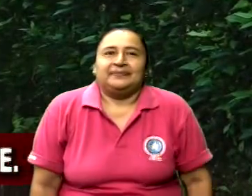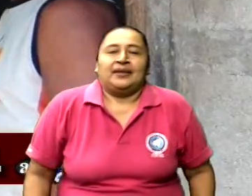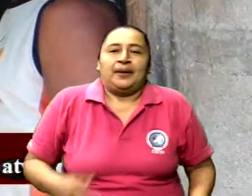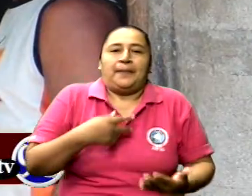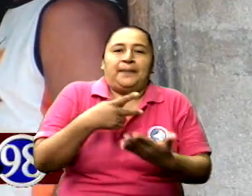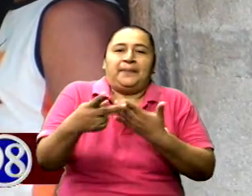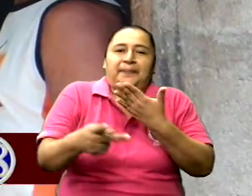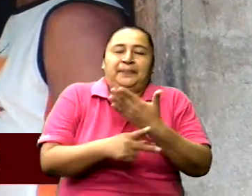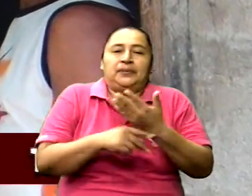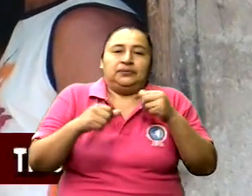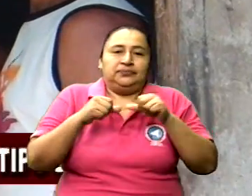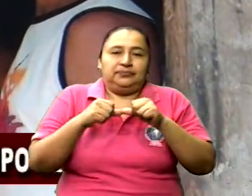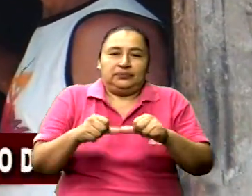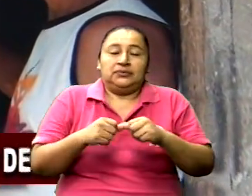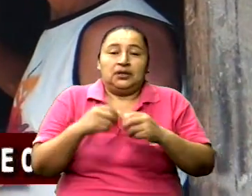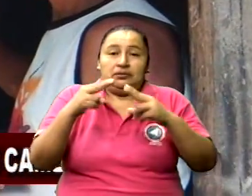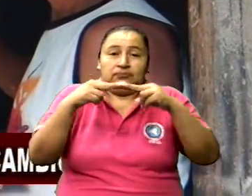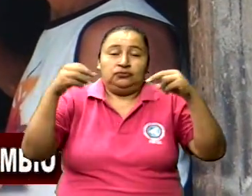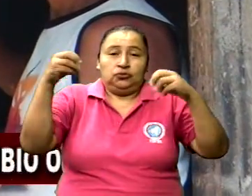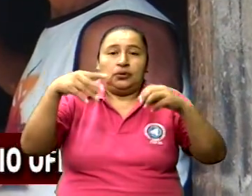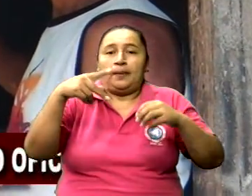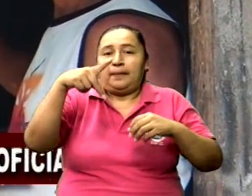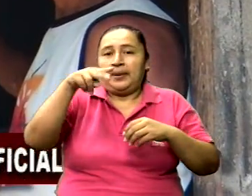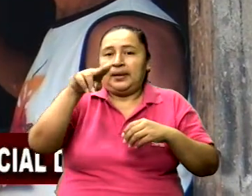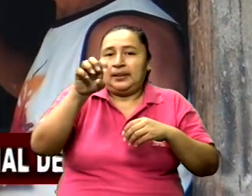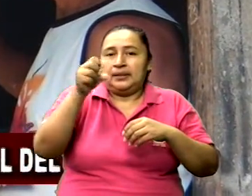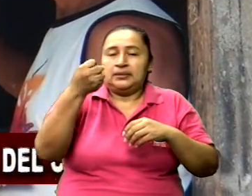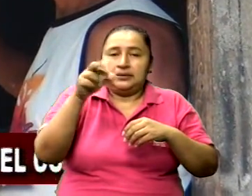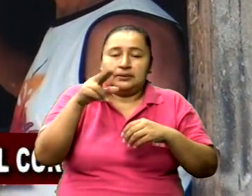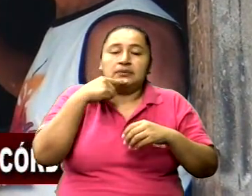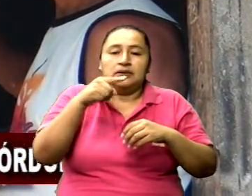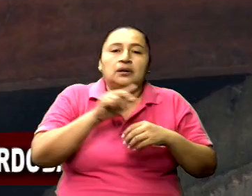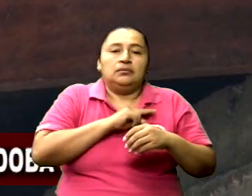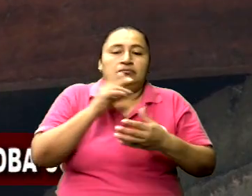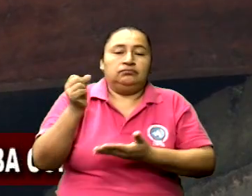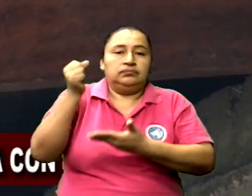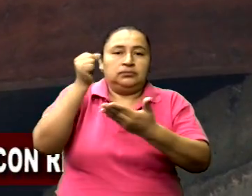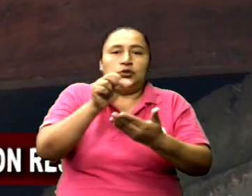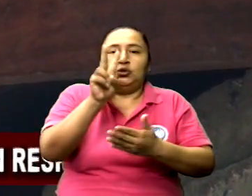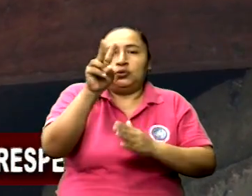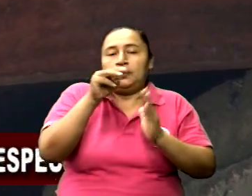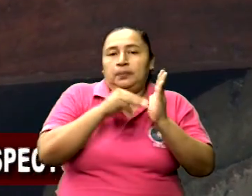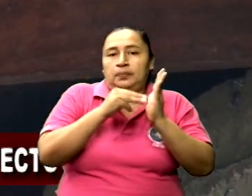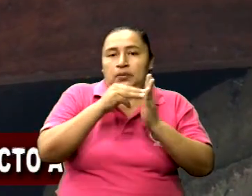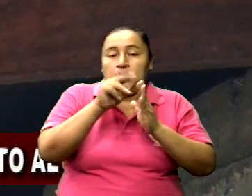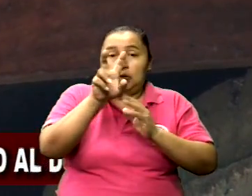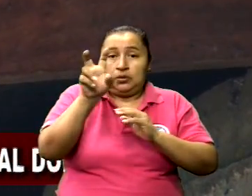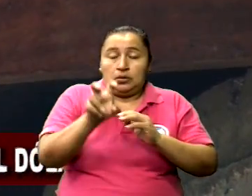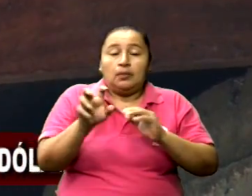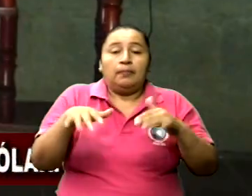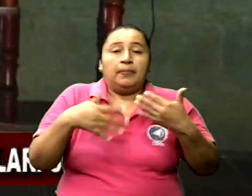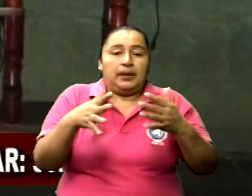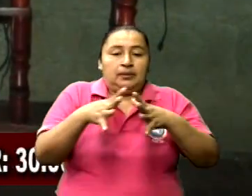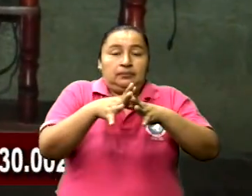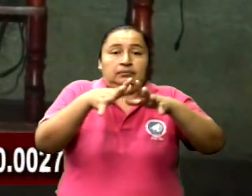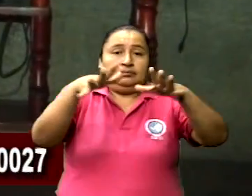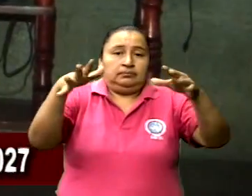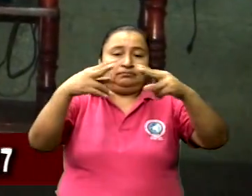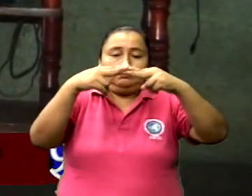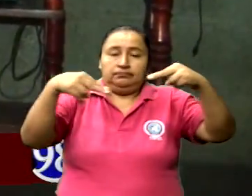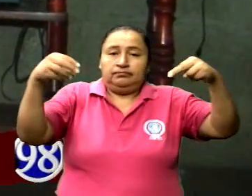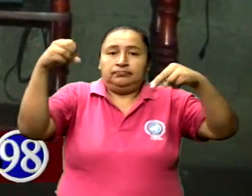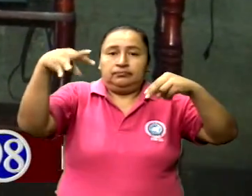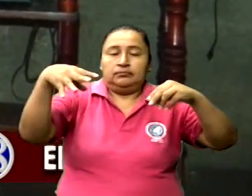Electrificación Sostenible y Energías Renovables, PENESER, se ha invertido más de 2 millones de córdobas para ampliar la red